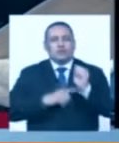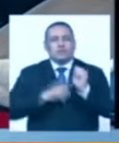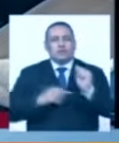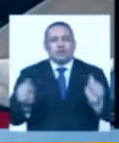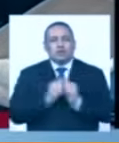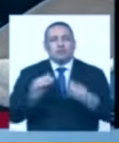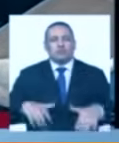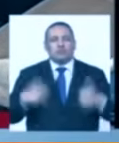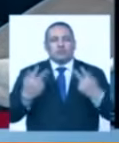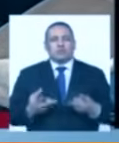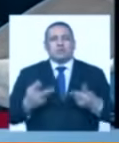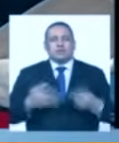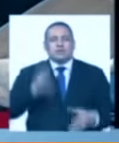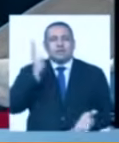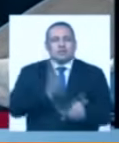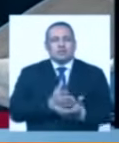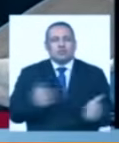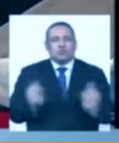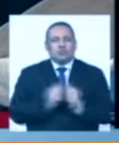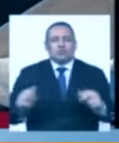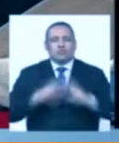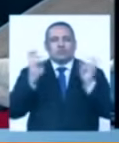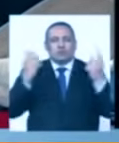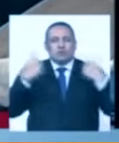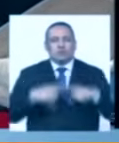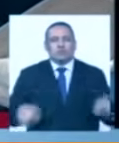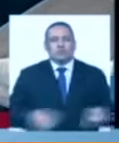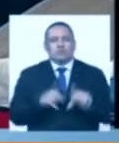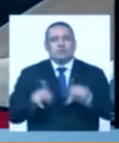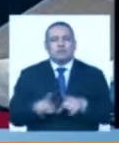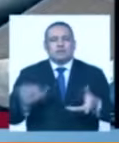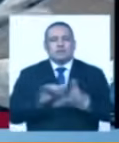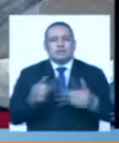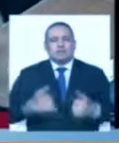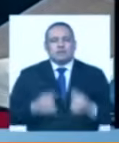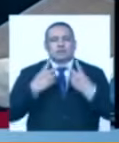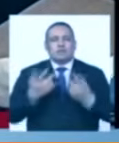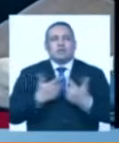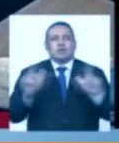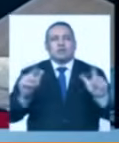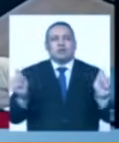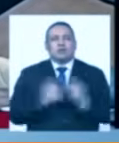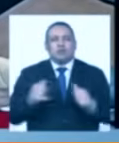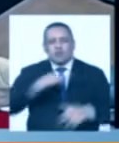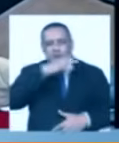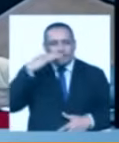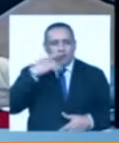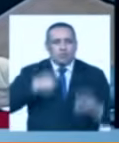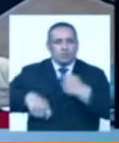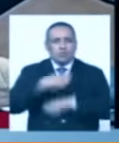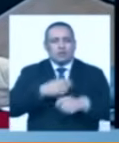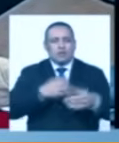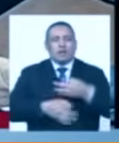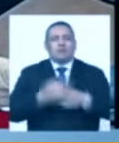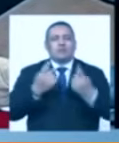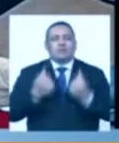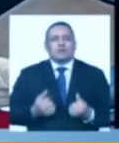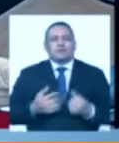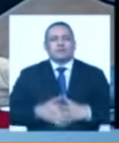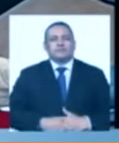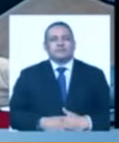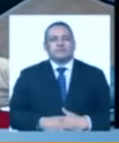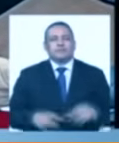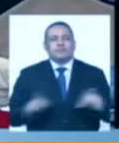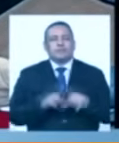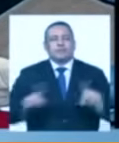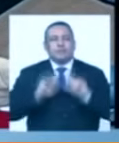una posible condena por los casos que se seguían de liberar a los narcotraficantes a cambio de dinero.